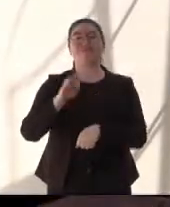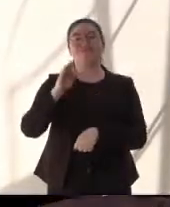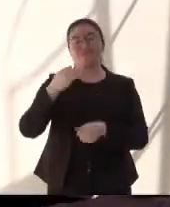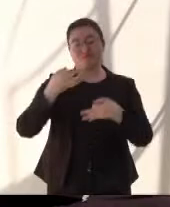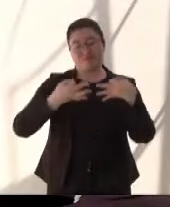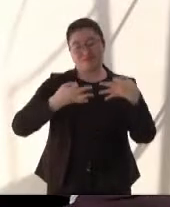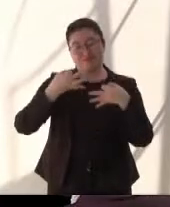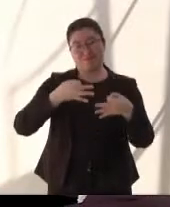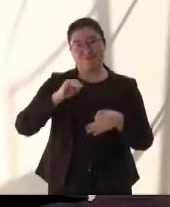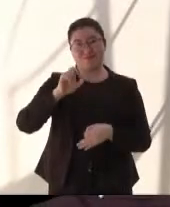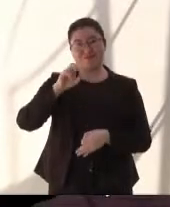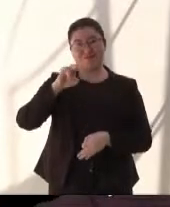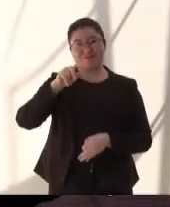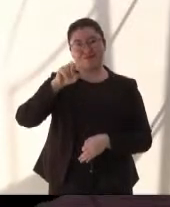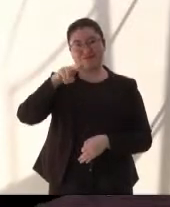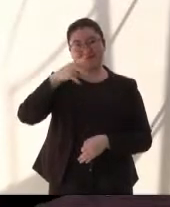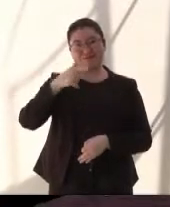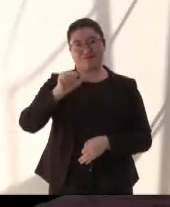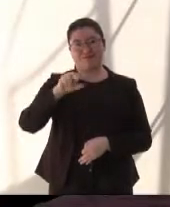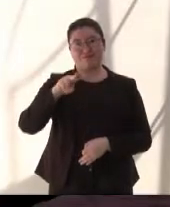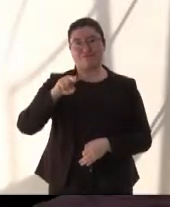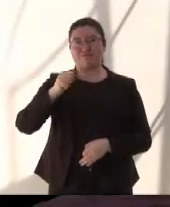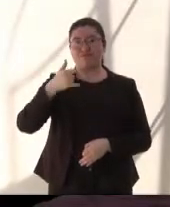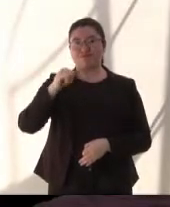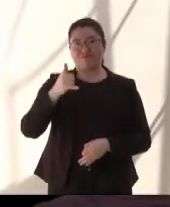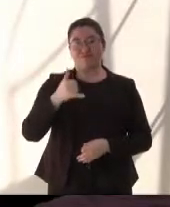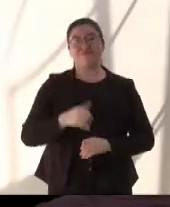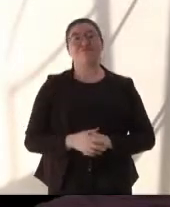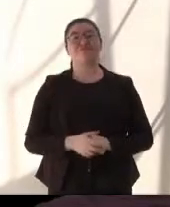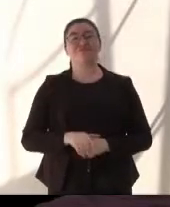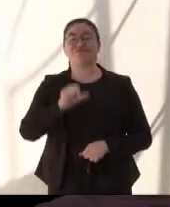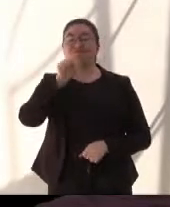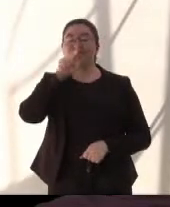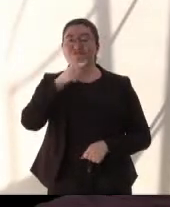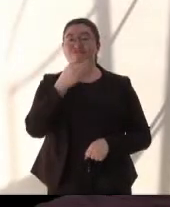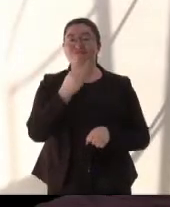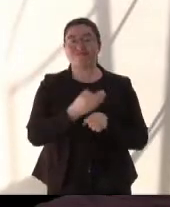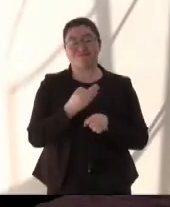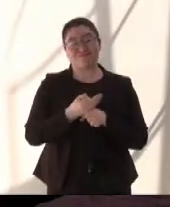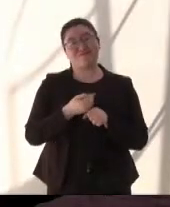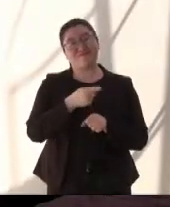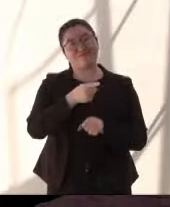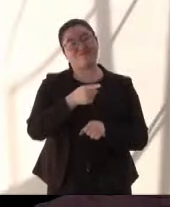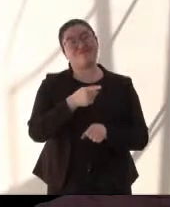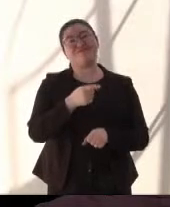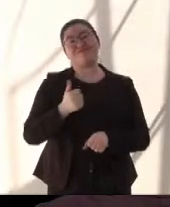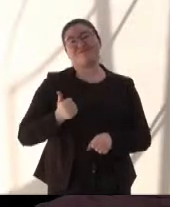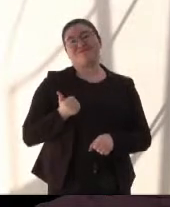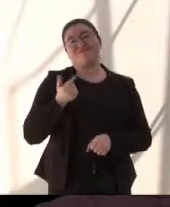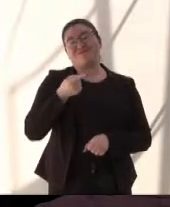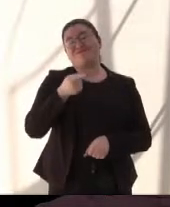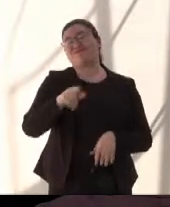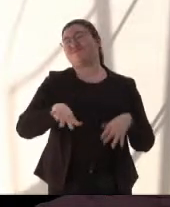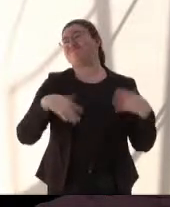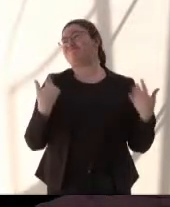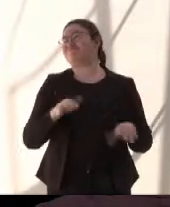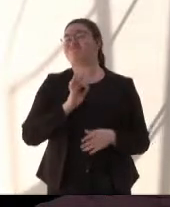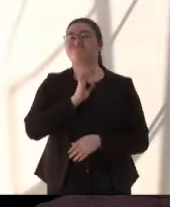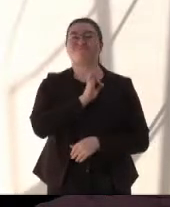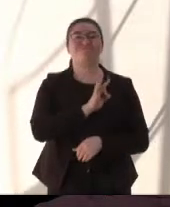Ernestina Godoy, y aprovechar para felicitarla por su